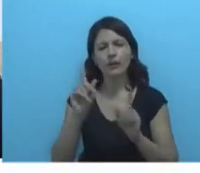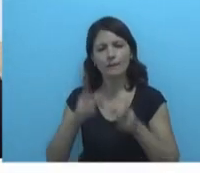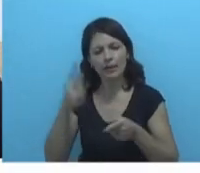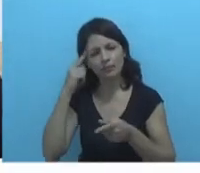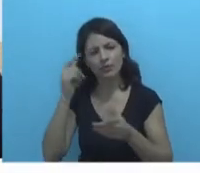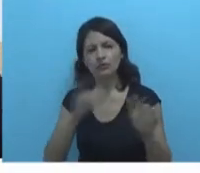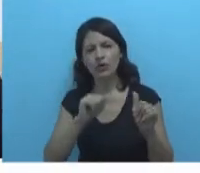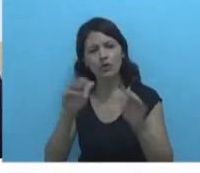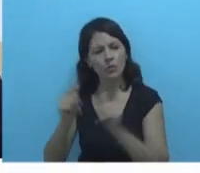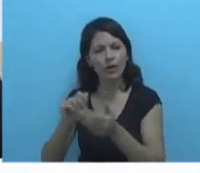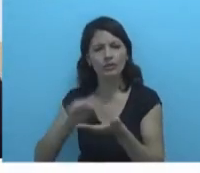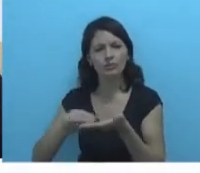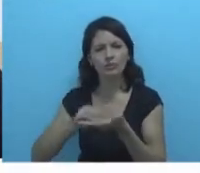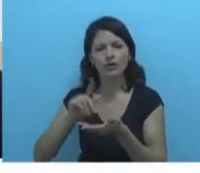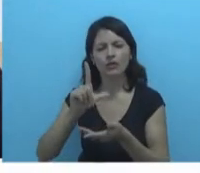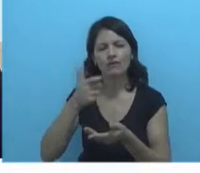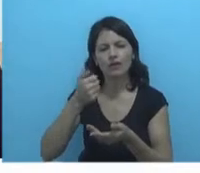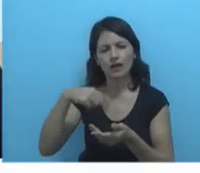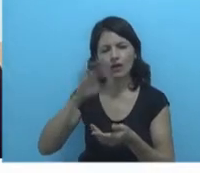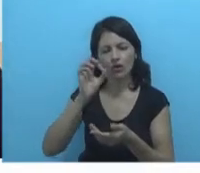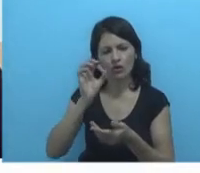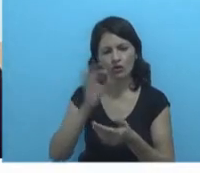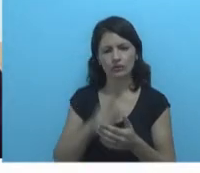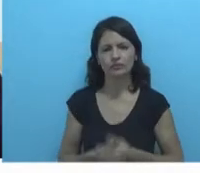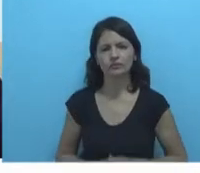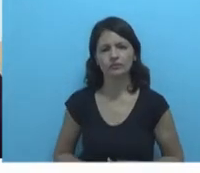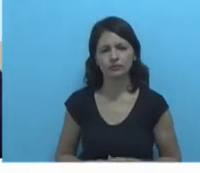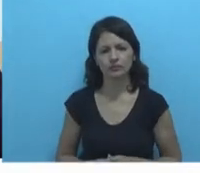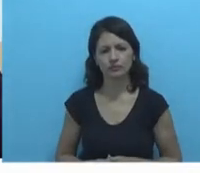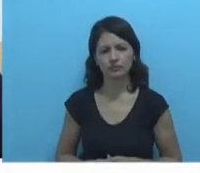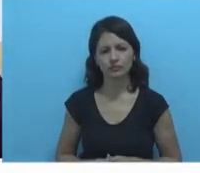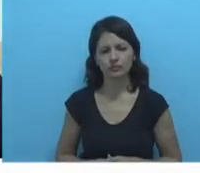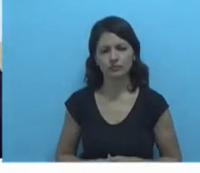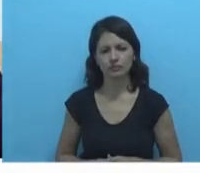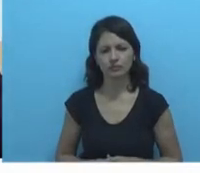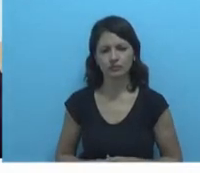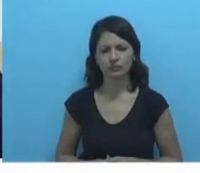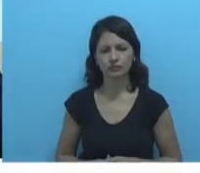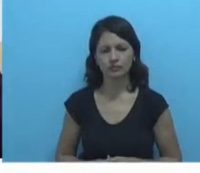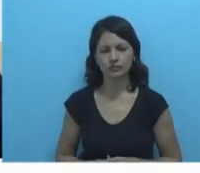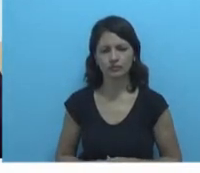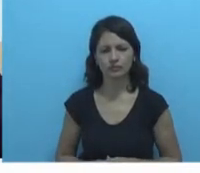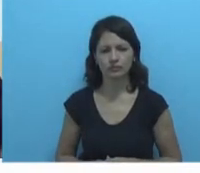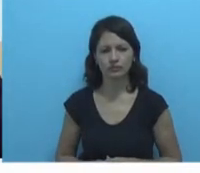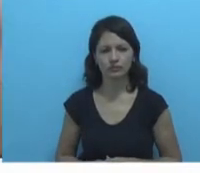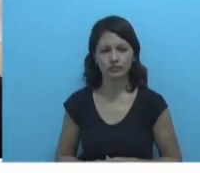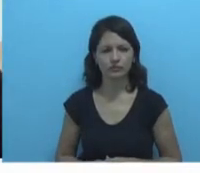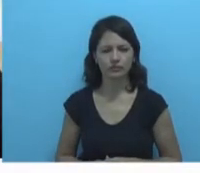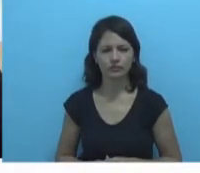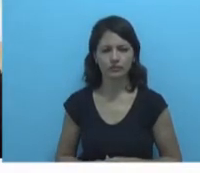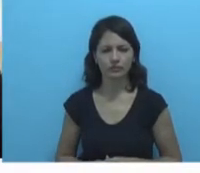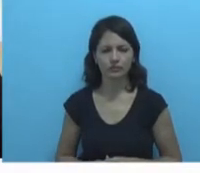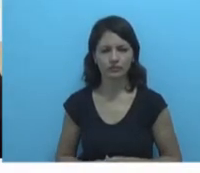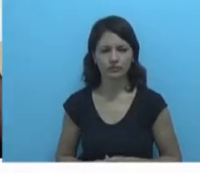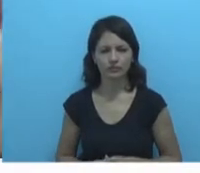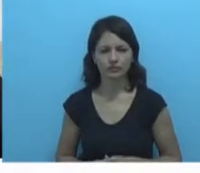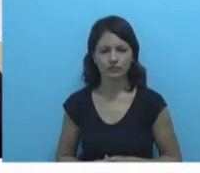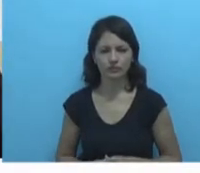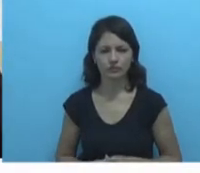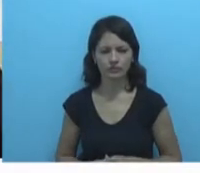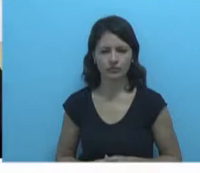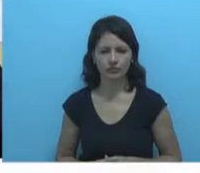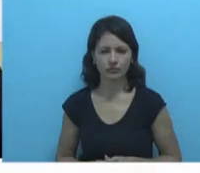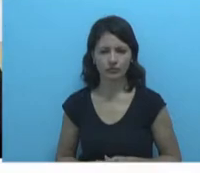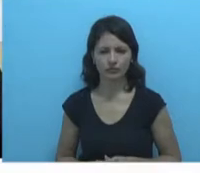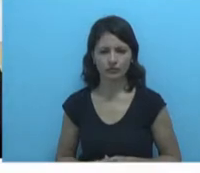manifestó, claramente a mí no me va a convencer con una seguidilla de tweet que no tiene nada que ver con lo que se